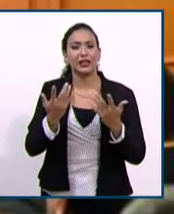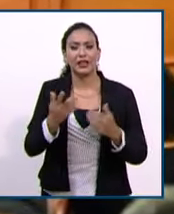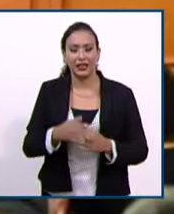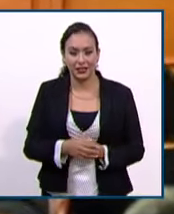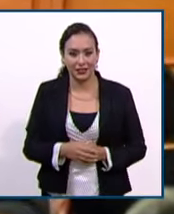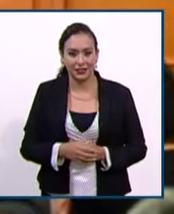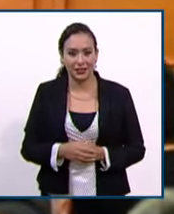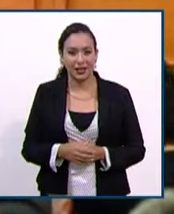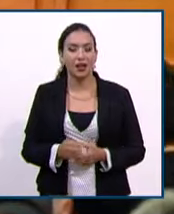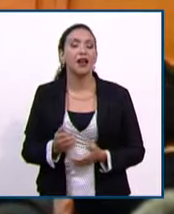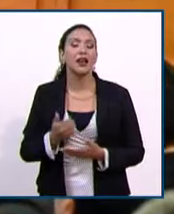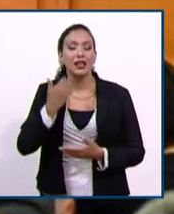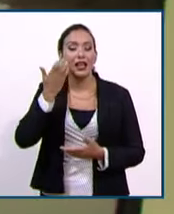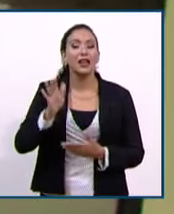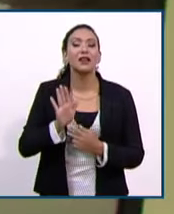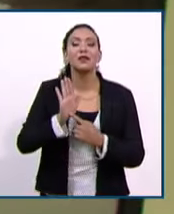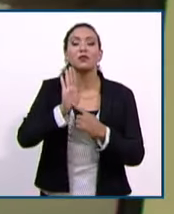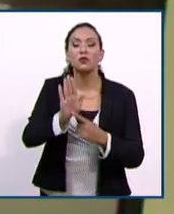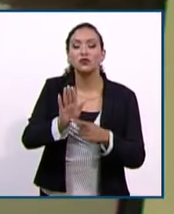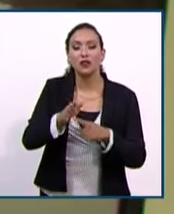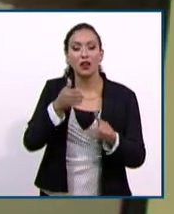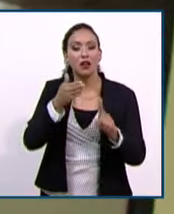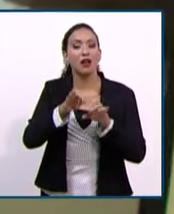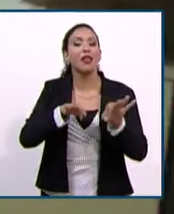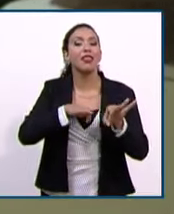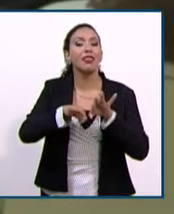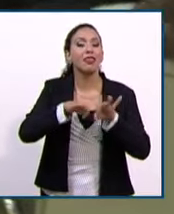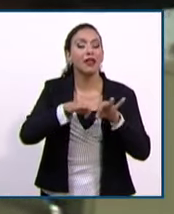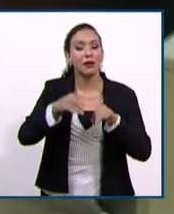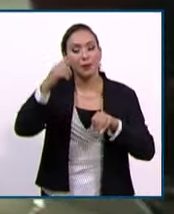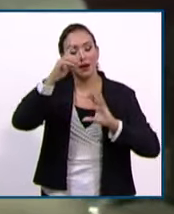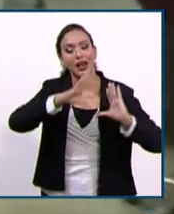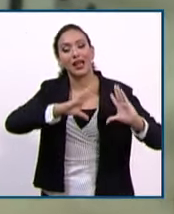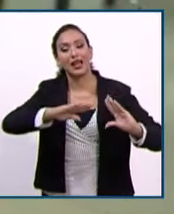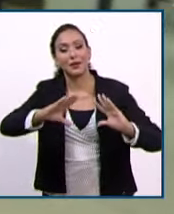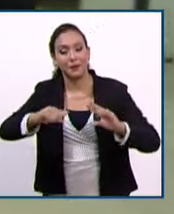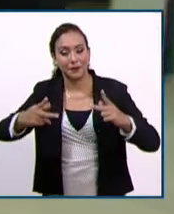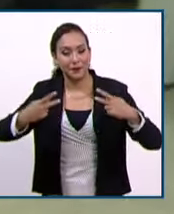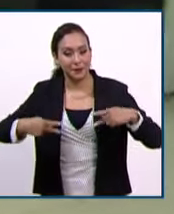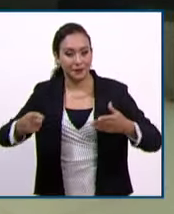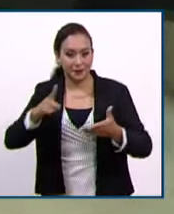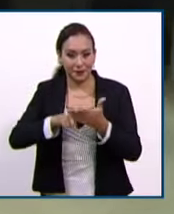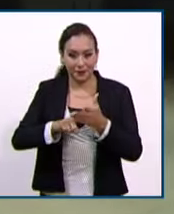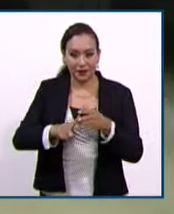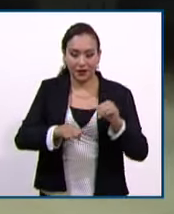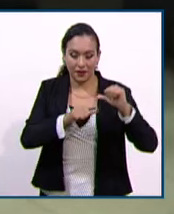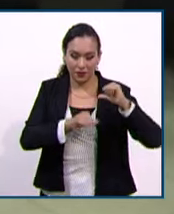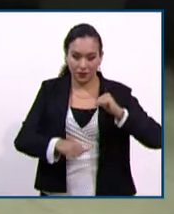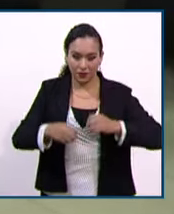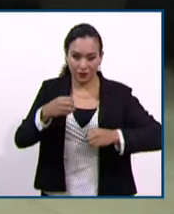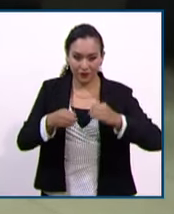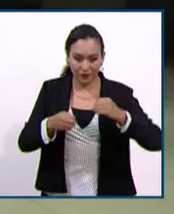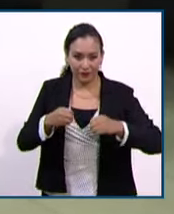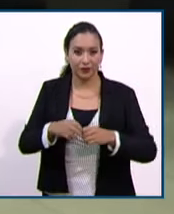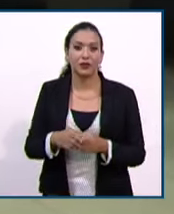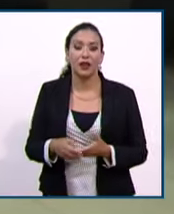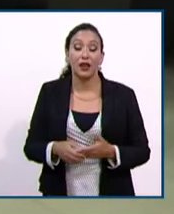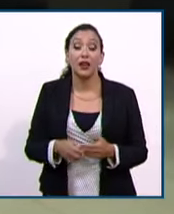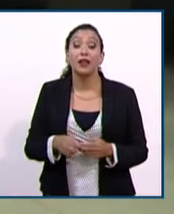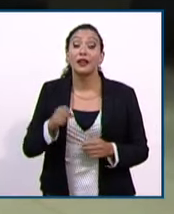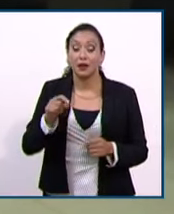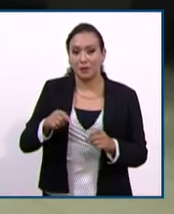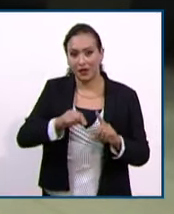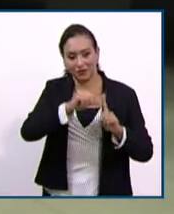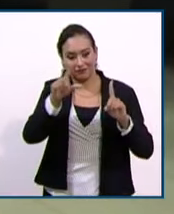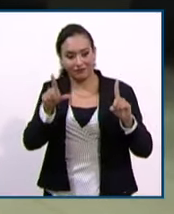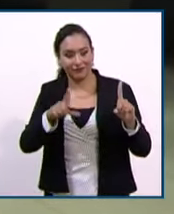de trabajo dirigida a la excelencia en la capacitación y formación de quienes integran los poderes judiciales federal y estatales